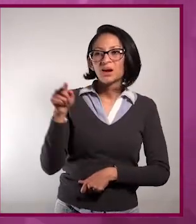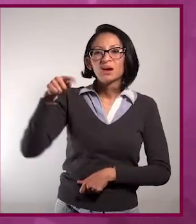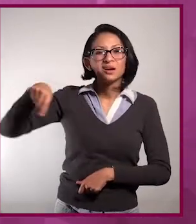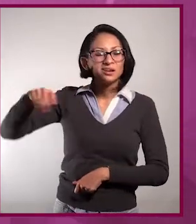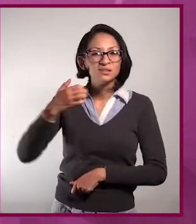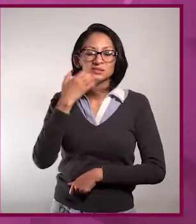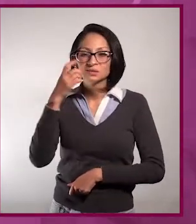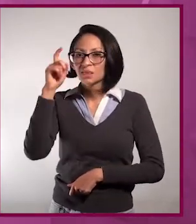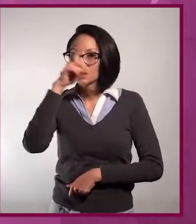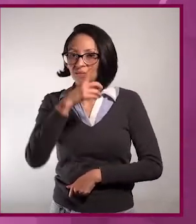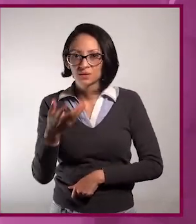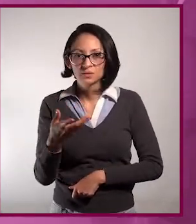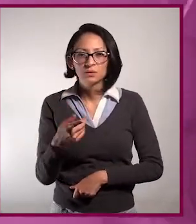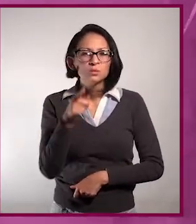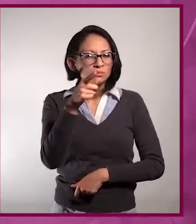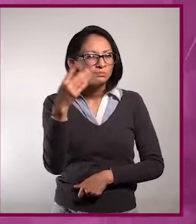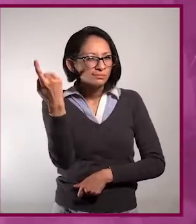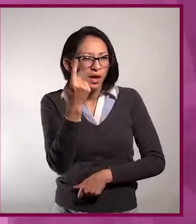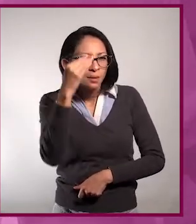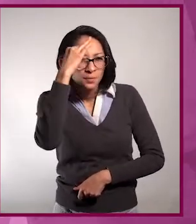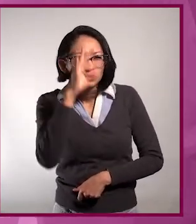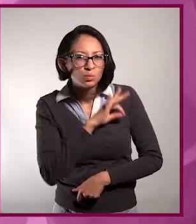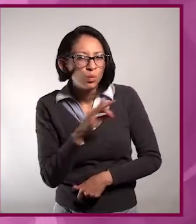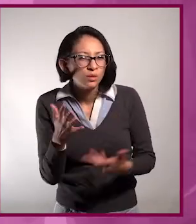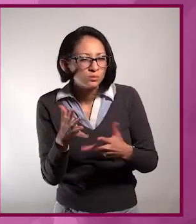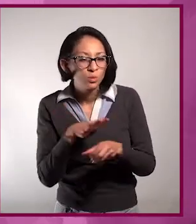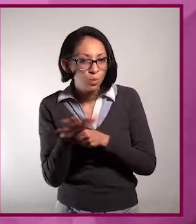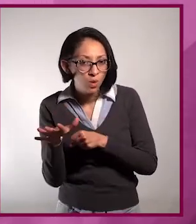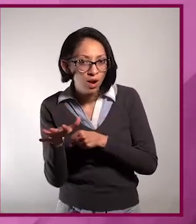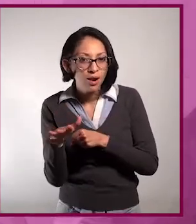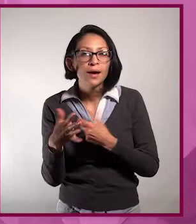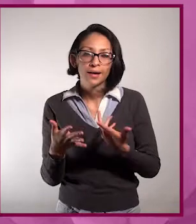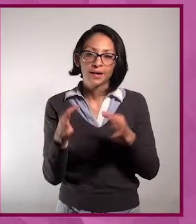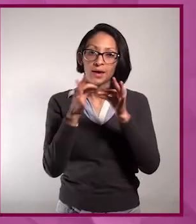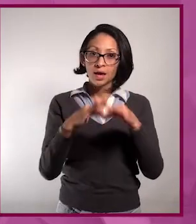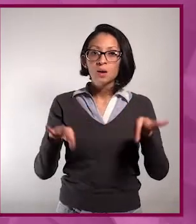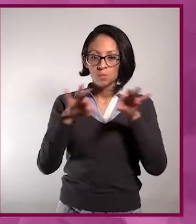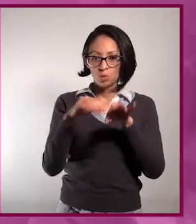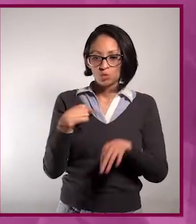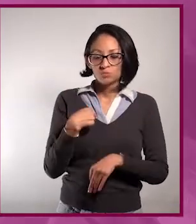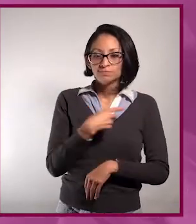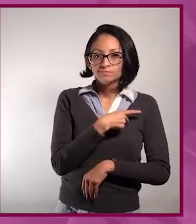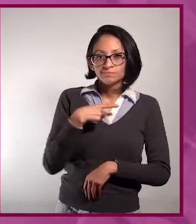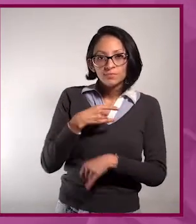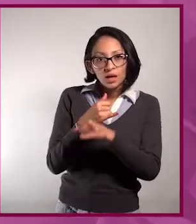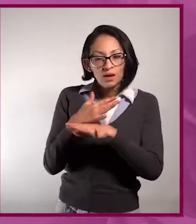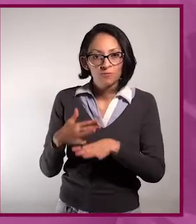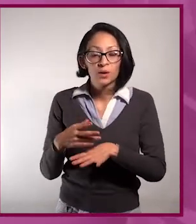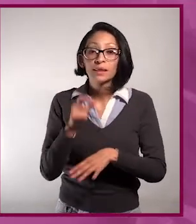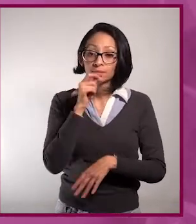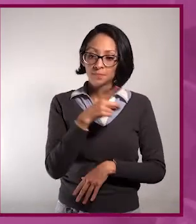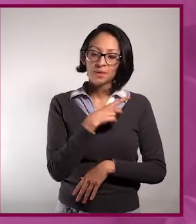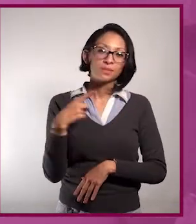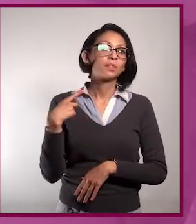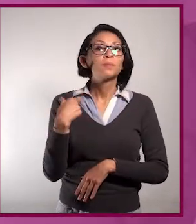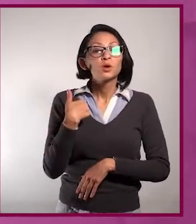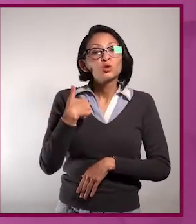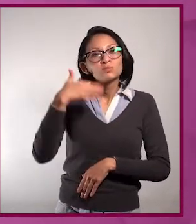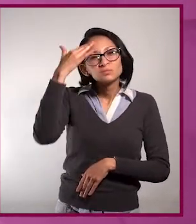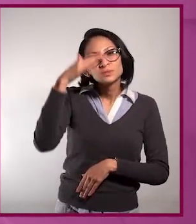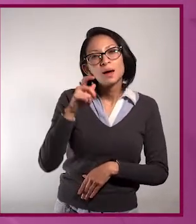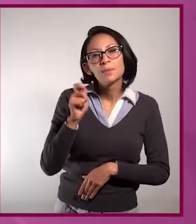podemos hacer nosotros al respecto?, dirán ustedes. Bueno, pues lo importante es informarnos también, sensibilizarnos sobre